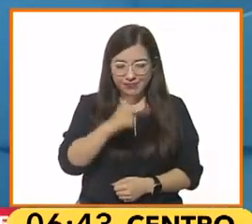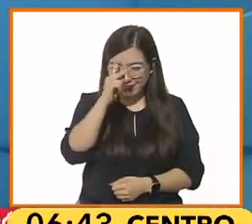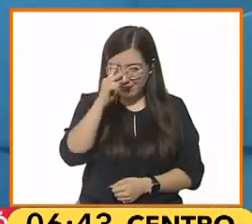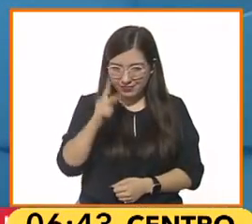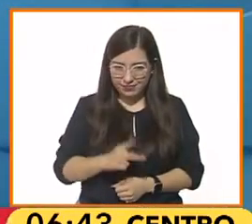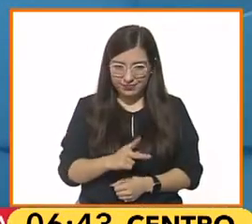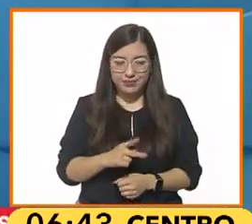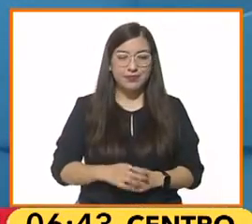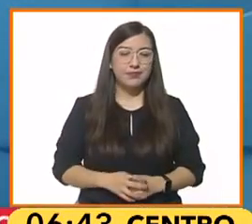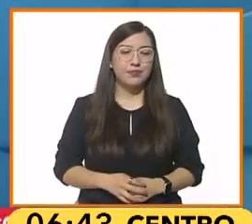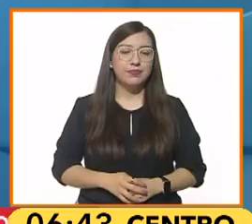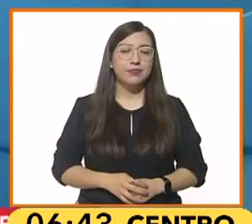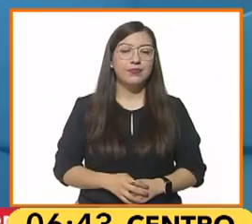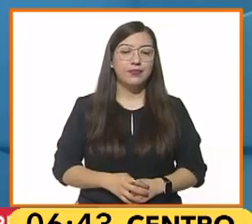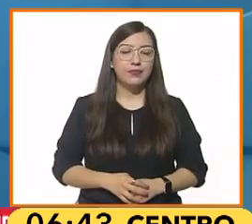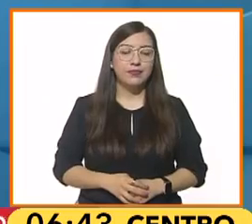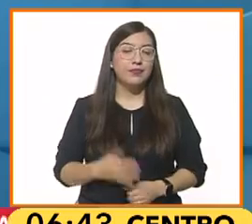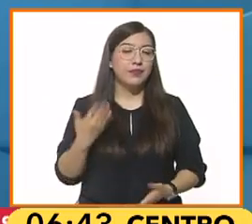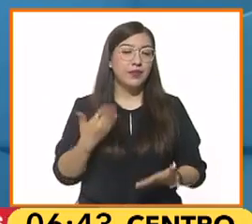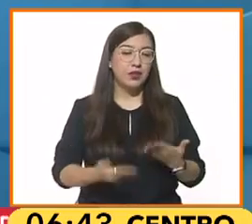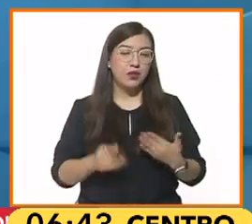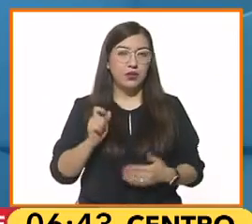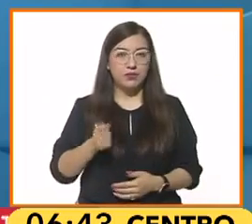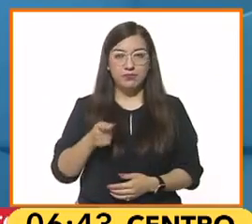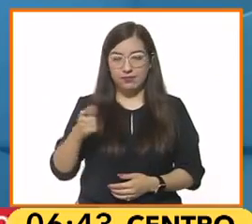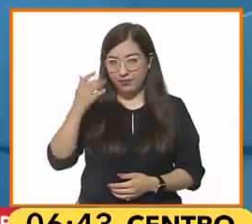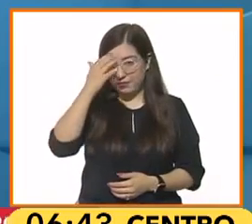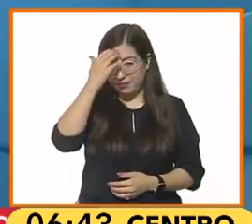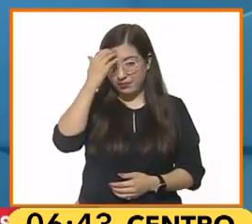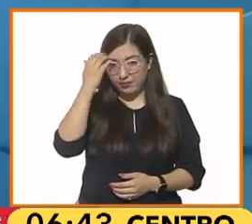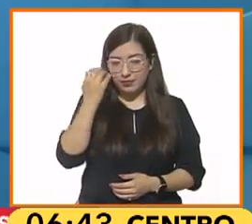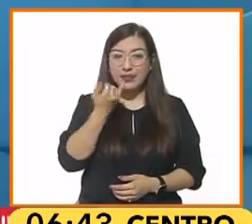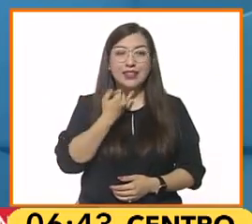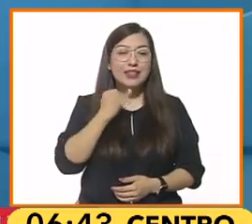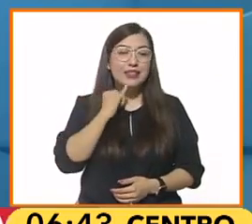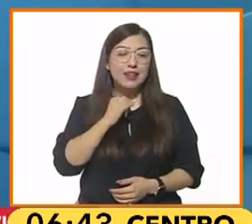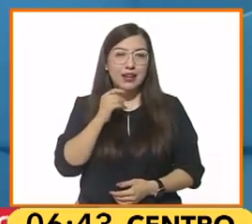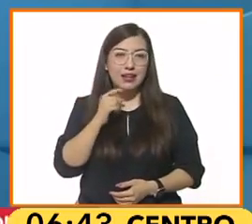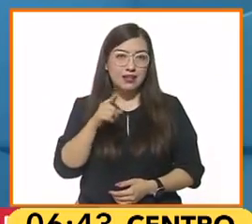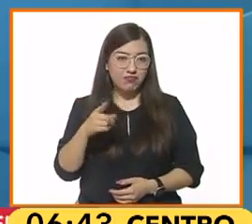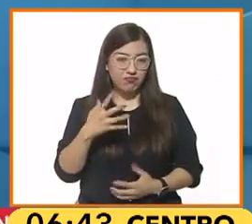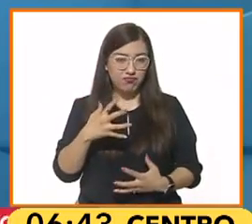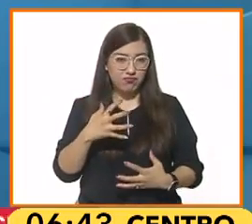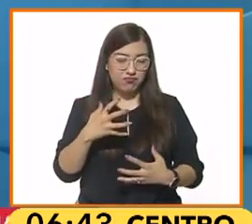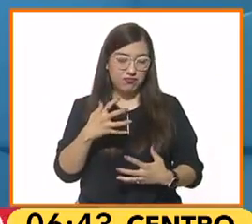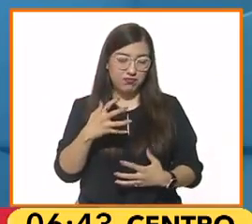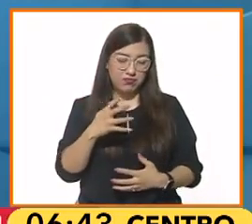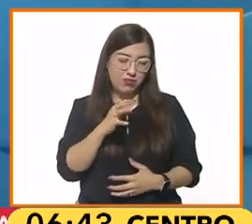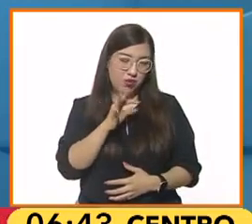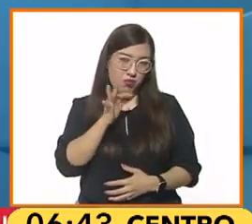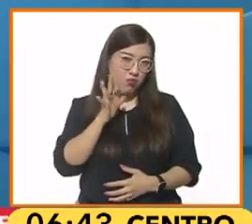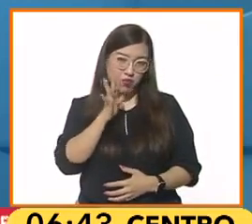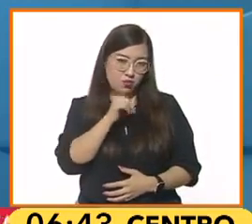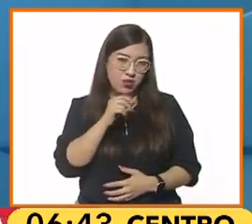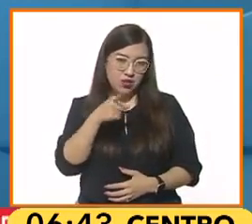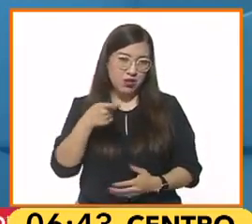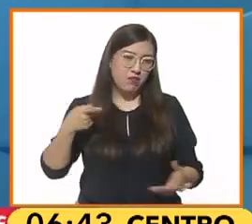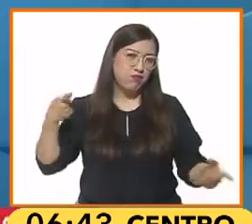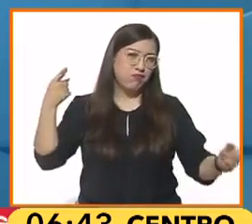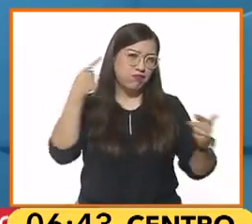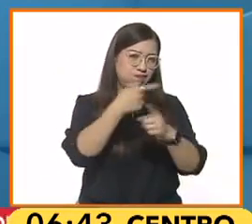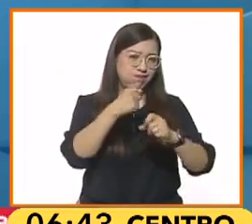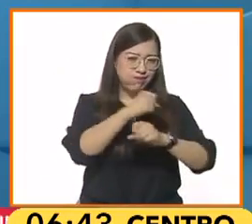también ahí es que si bien Israel no puede bombardear en Gaza porque hay colonos israelíes, La estrategia militar ha sido